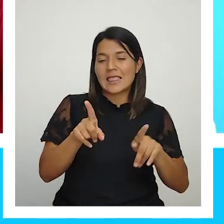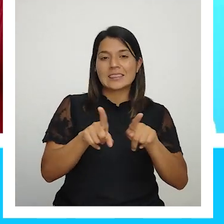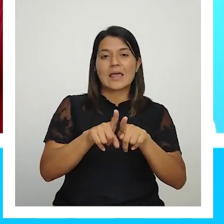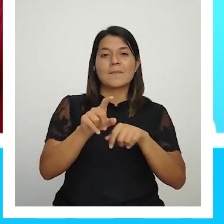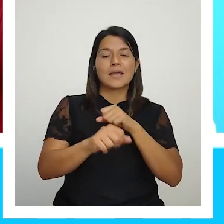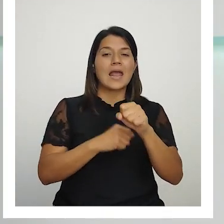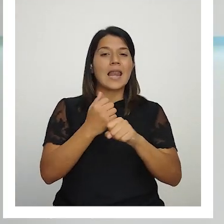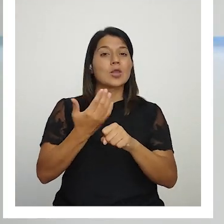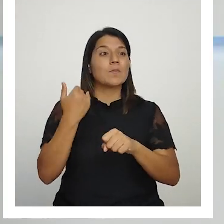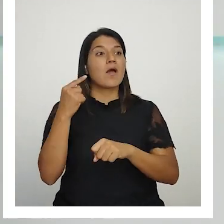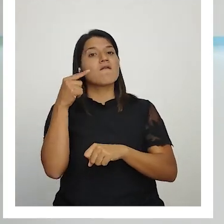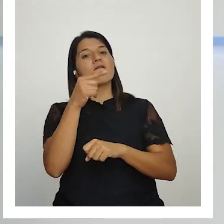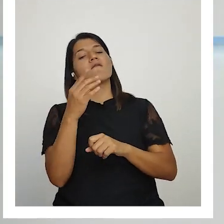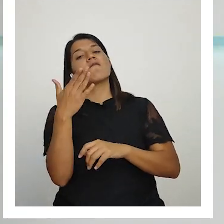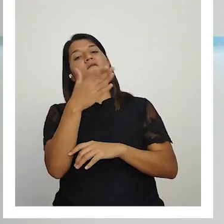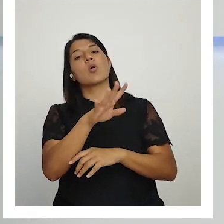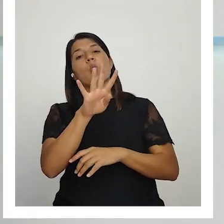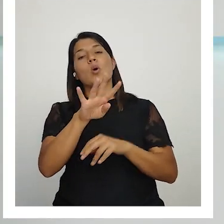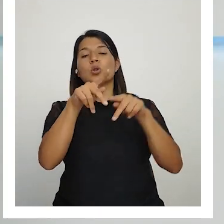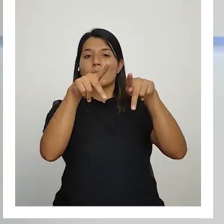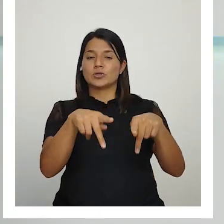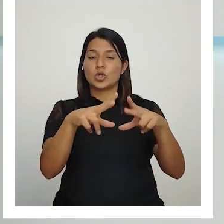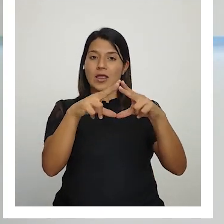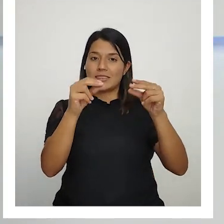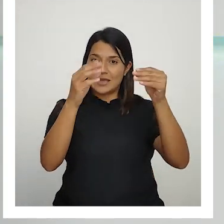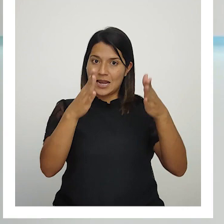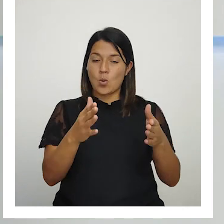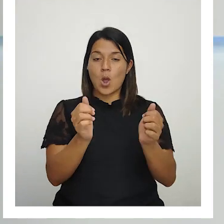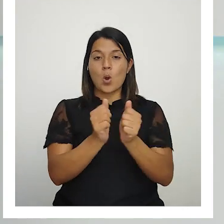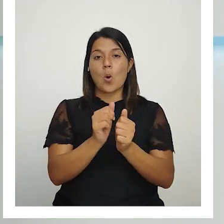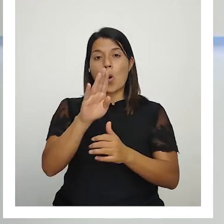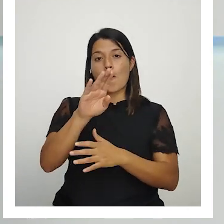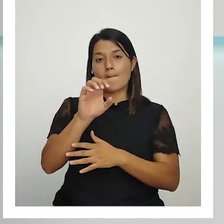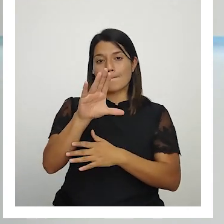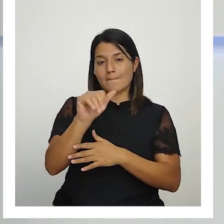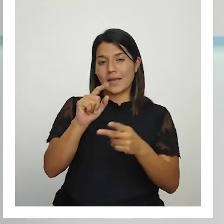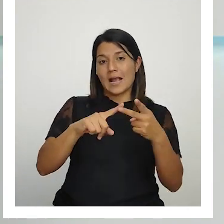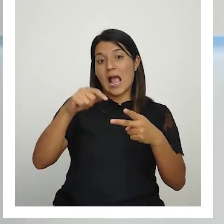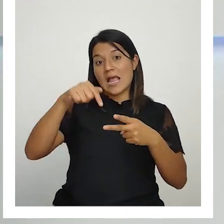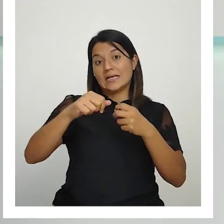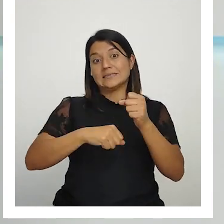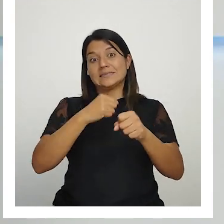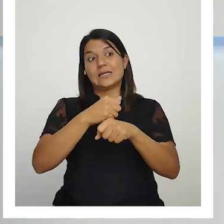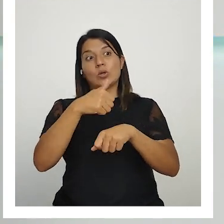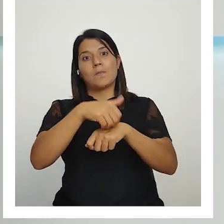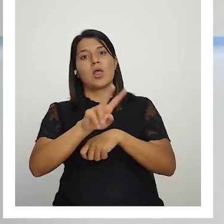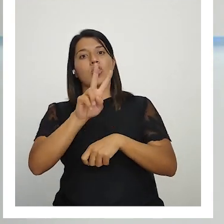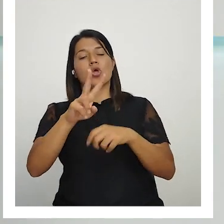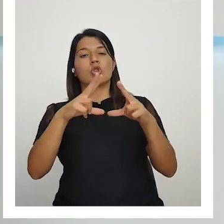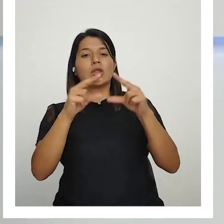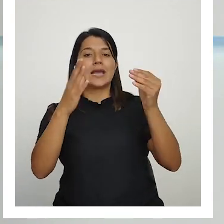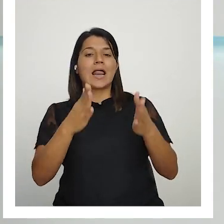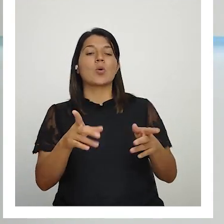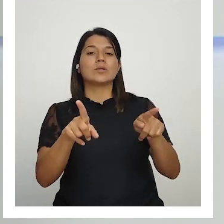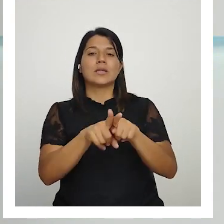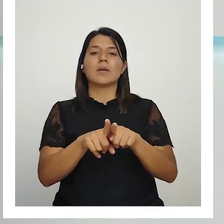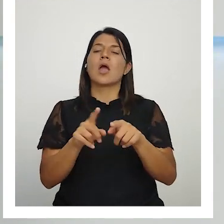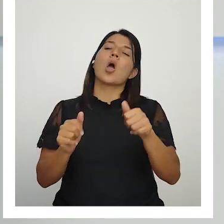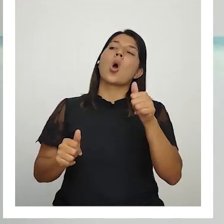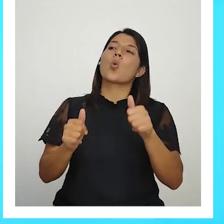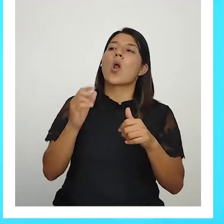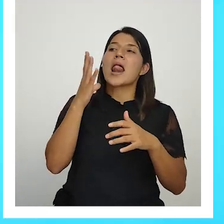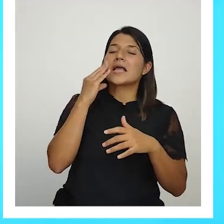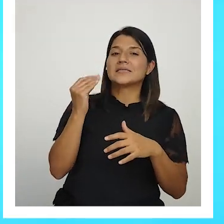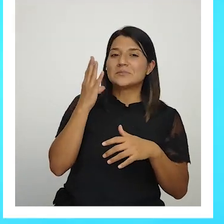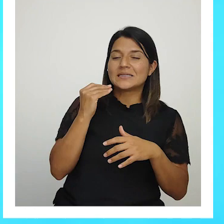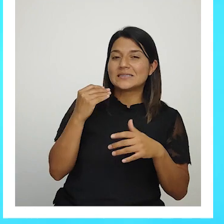año pasado se fueron 4 personas con la beca, 4 nicaragüenses, y este año estamos enviando a 2 nicaragüenses también. ¿Cuál es la